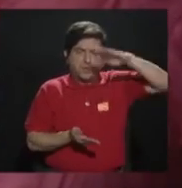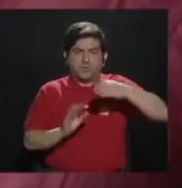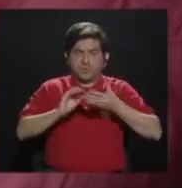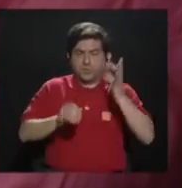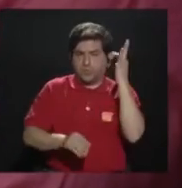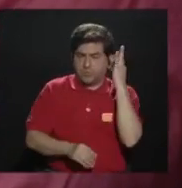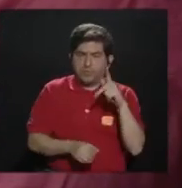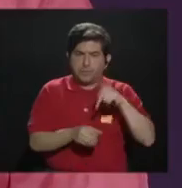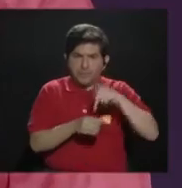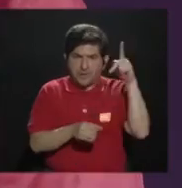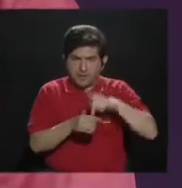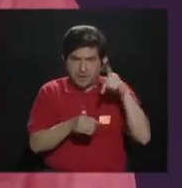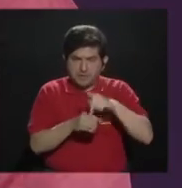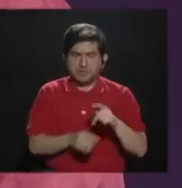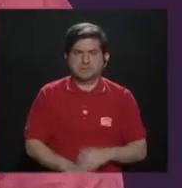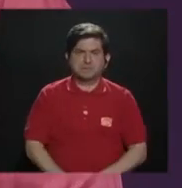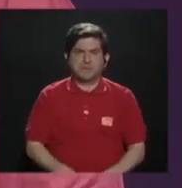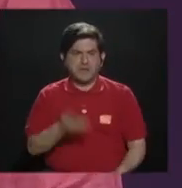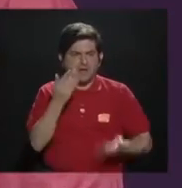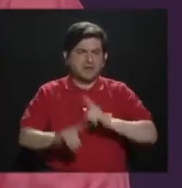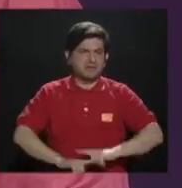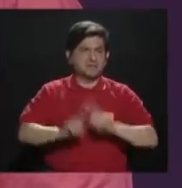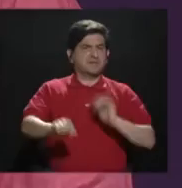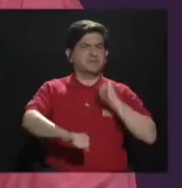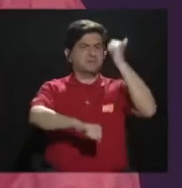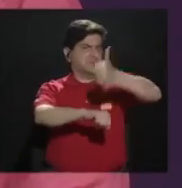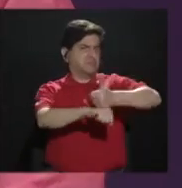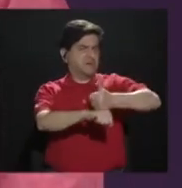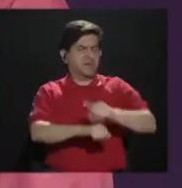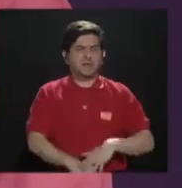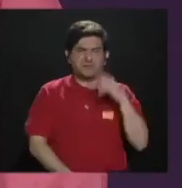diferentes puestos electivos? ¿Hizo alguna diferencia